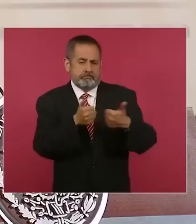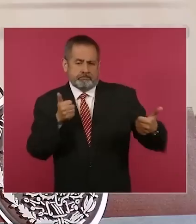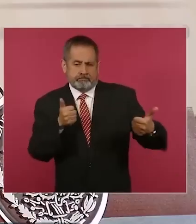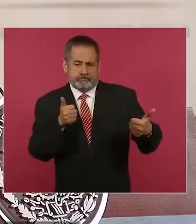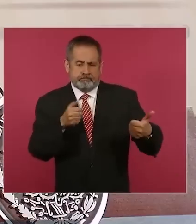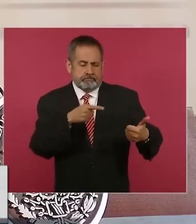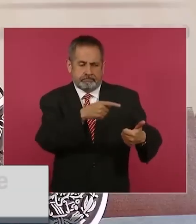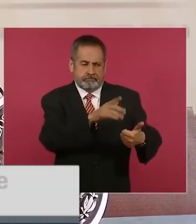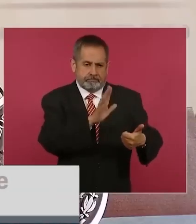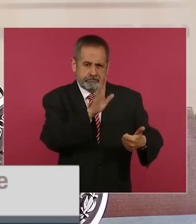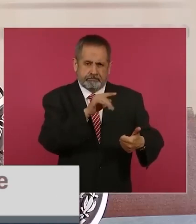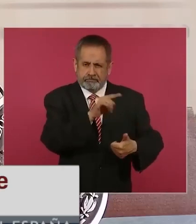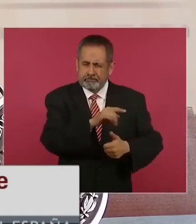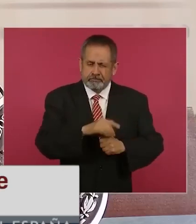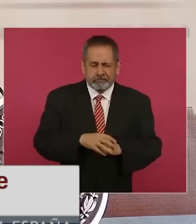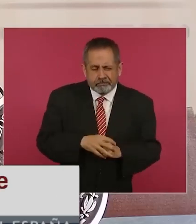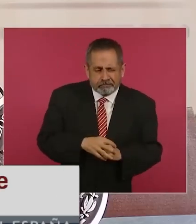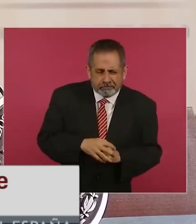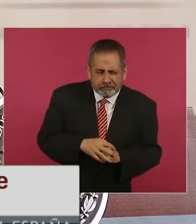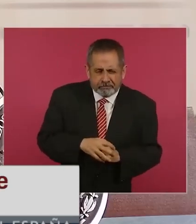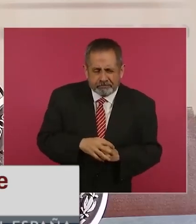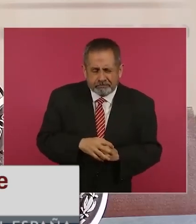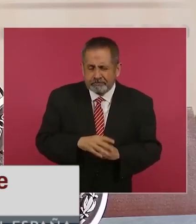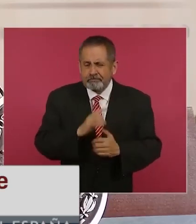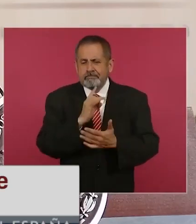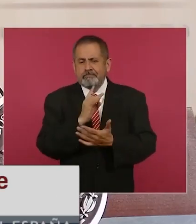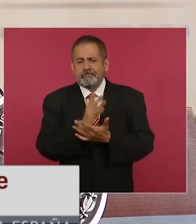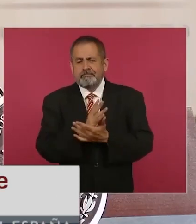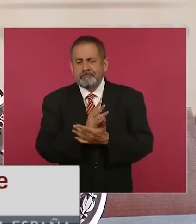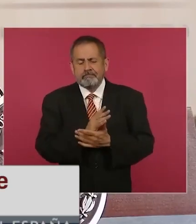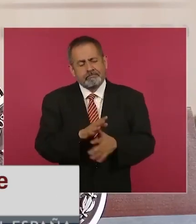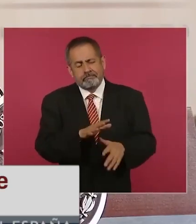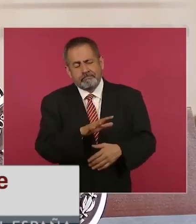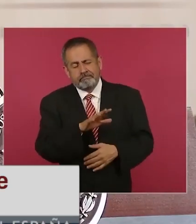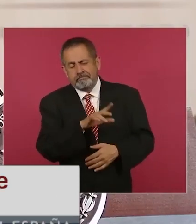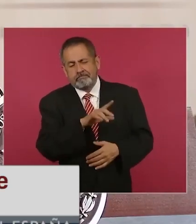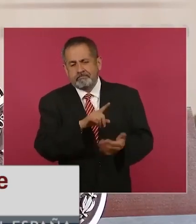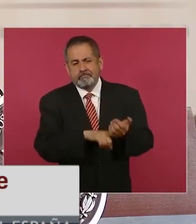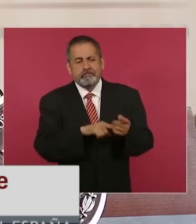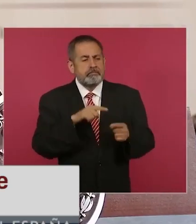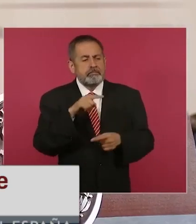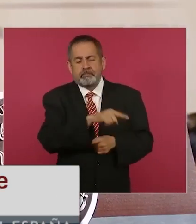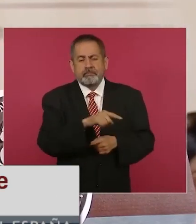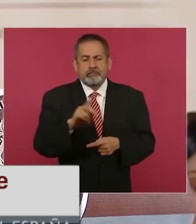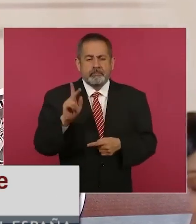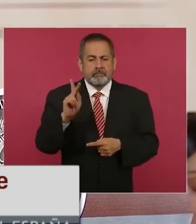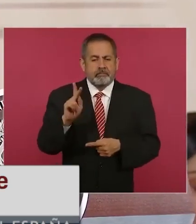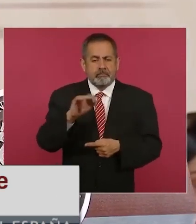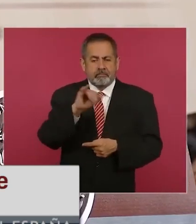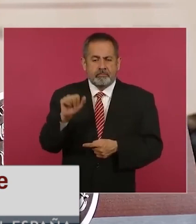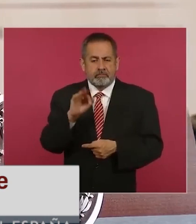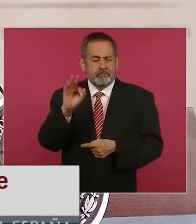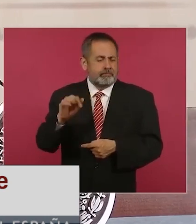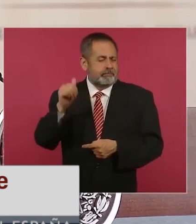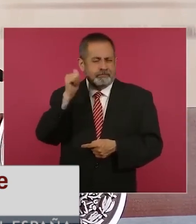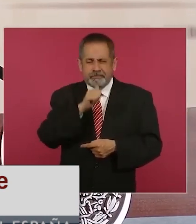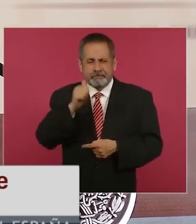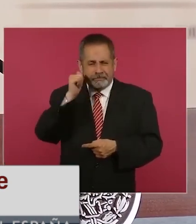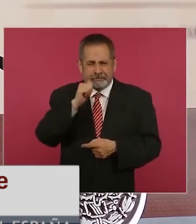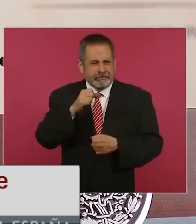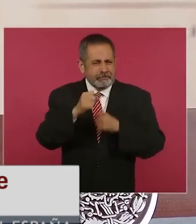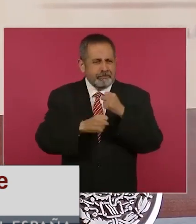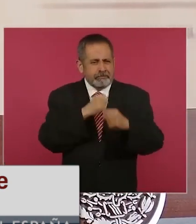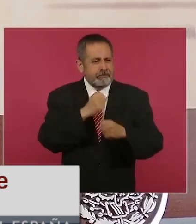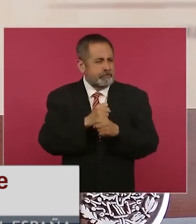amlo ya llegaron a Acapulco 1000 promotores de bienestar para iniciar censos casa por casa ante la devastación del huracán otis en